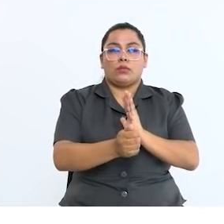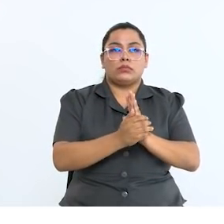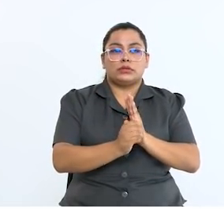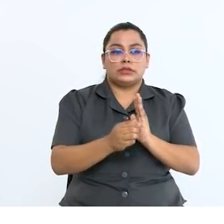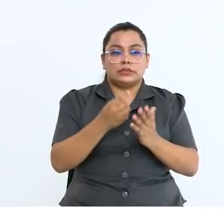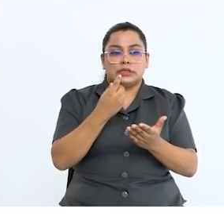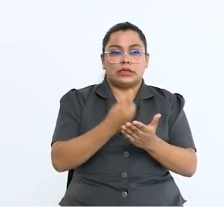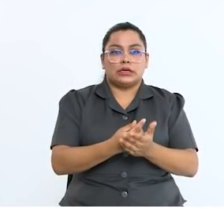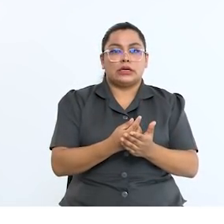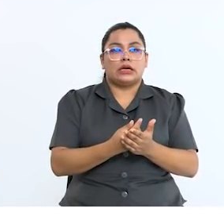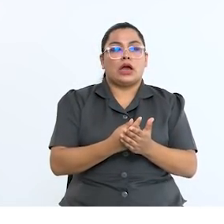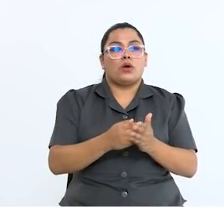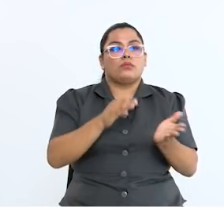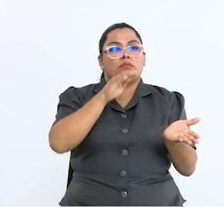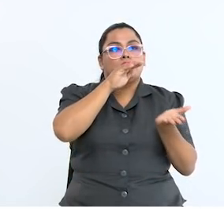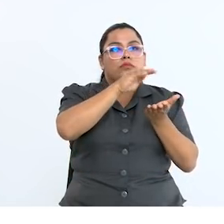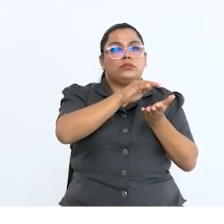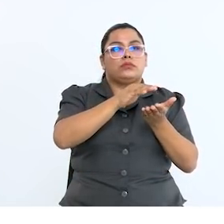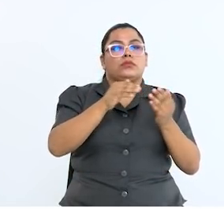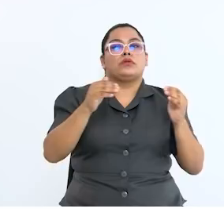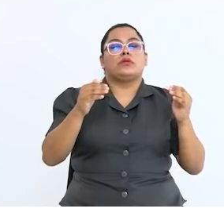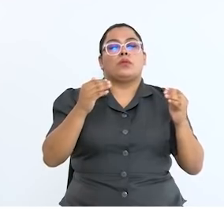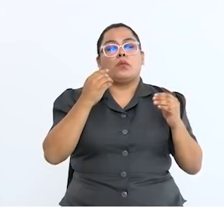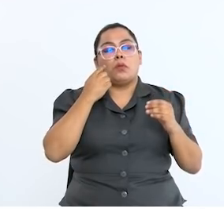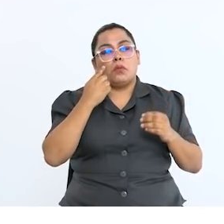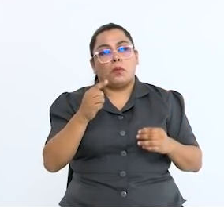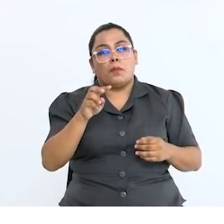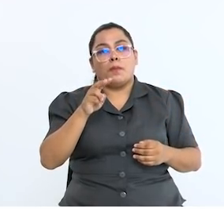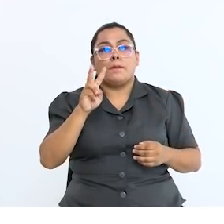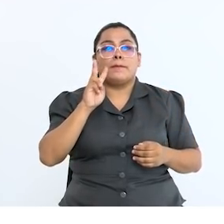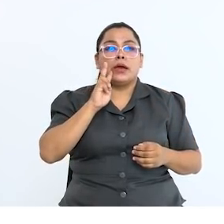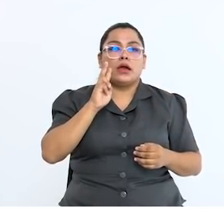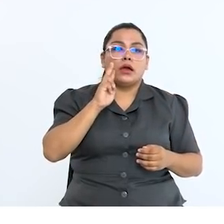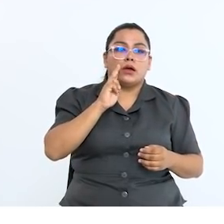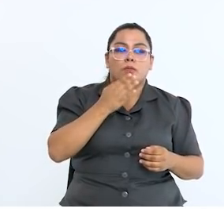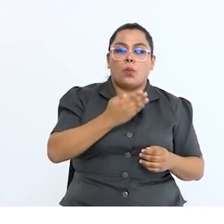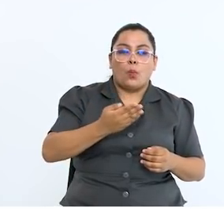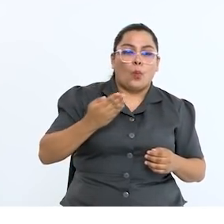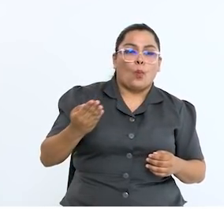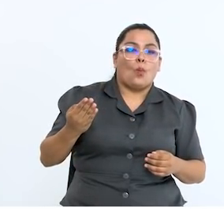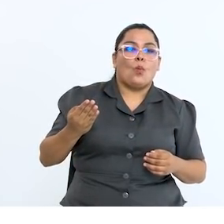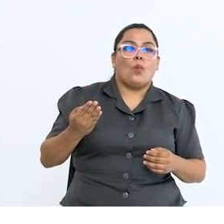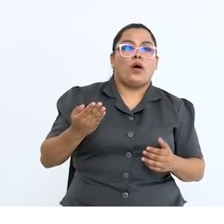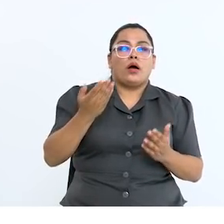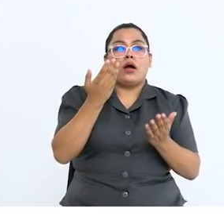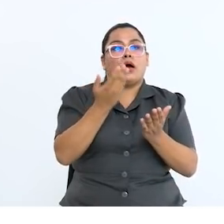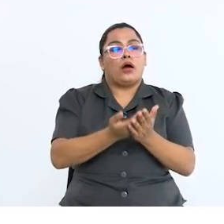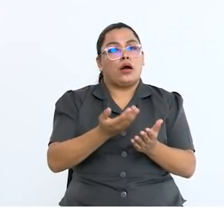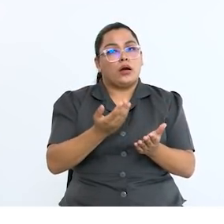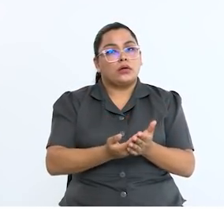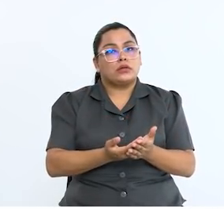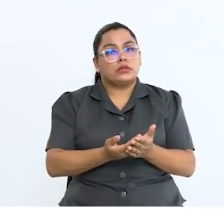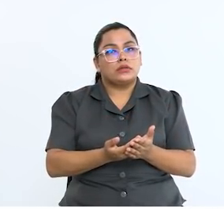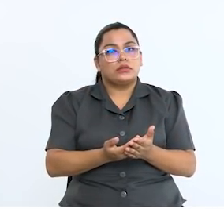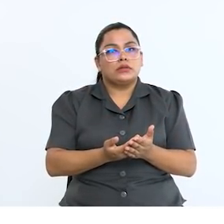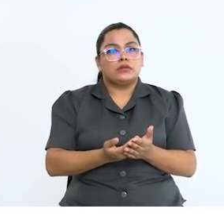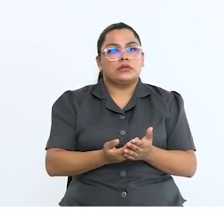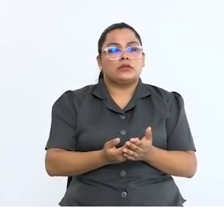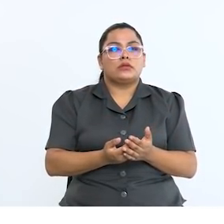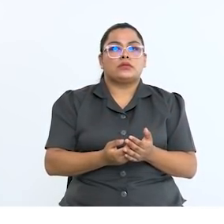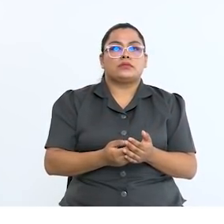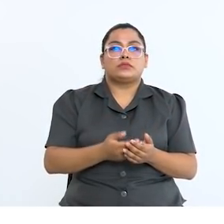Las competencias de grado y unidad incluyen un verbo, un objeto, un propósito y